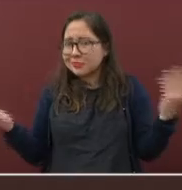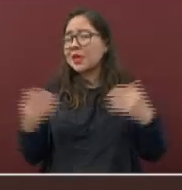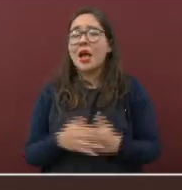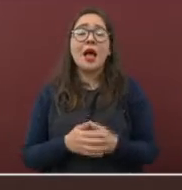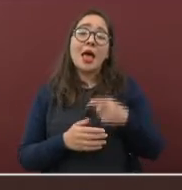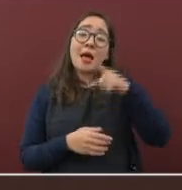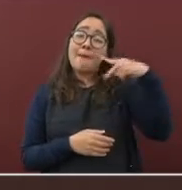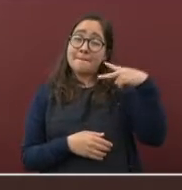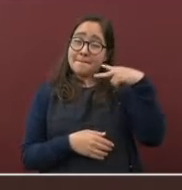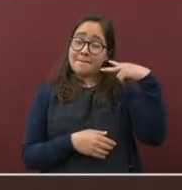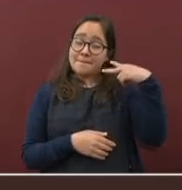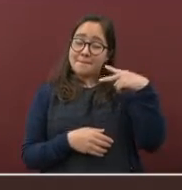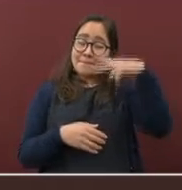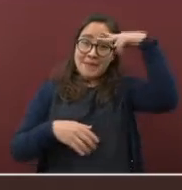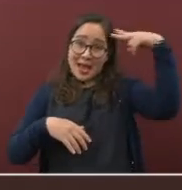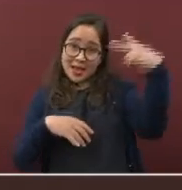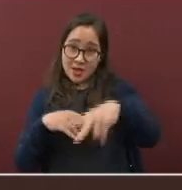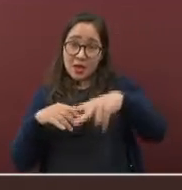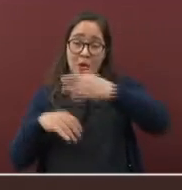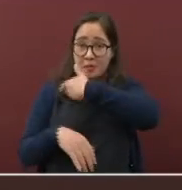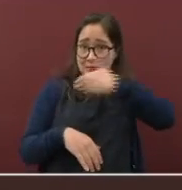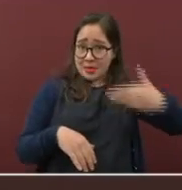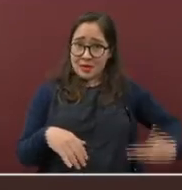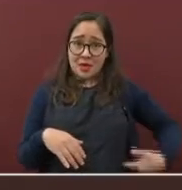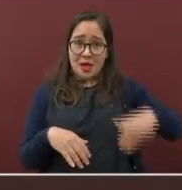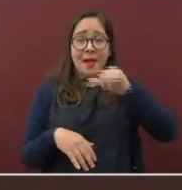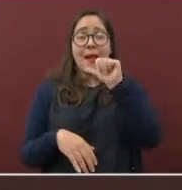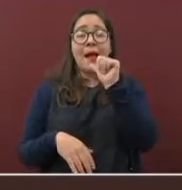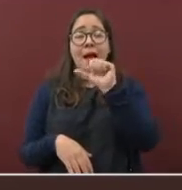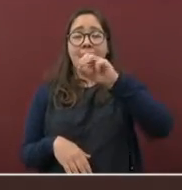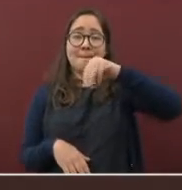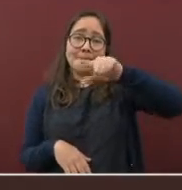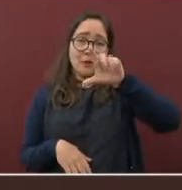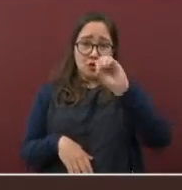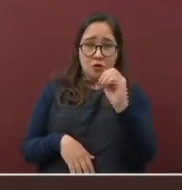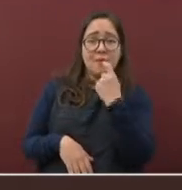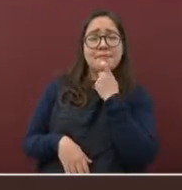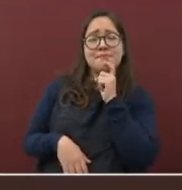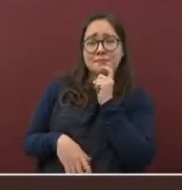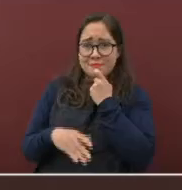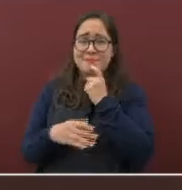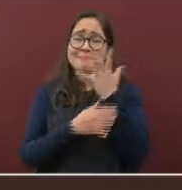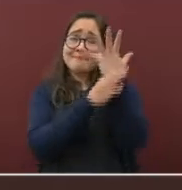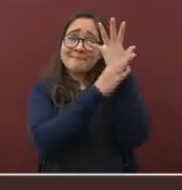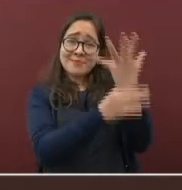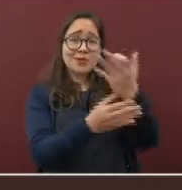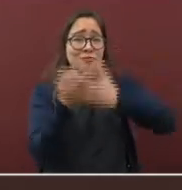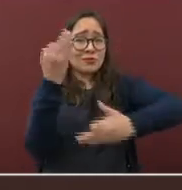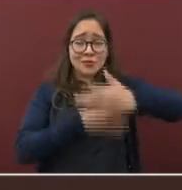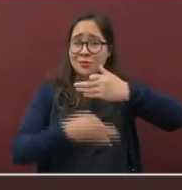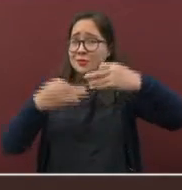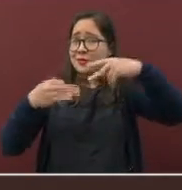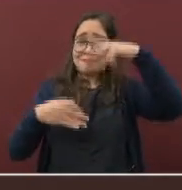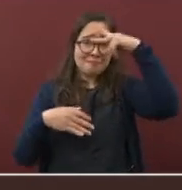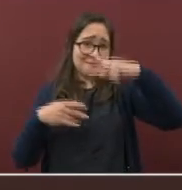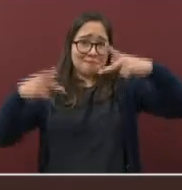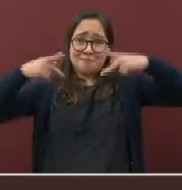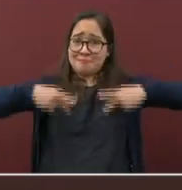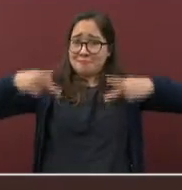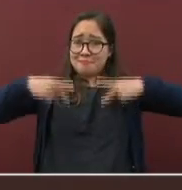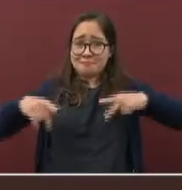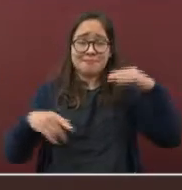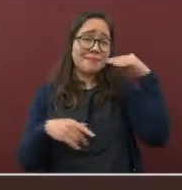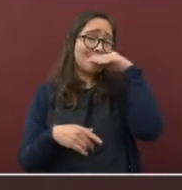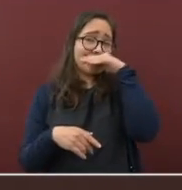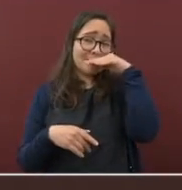andrés manuel lópez obrador todos los mexicanos serán vacunados de manera gratuita